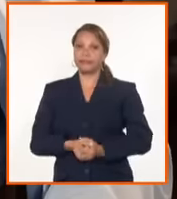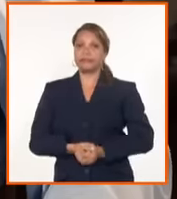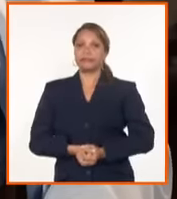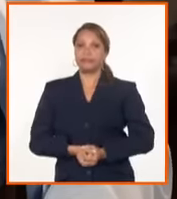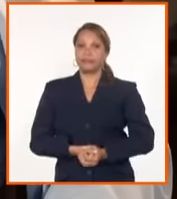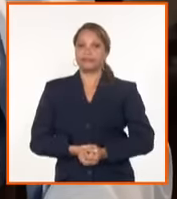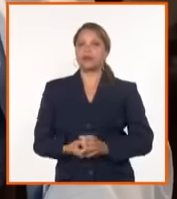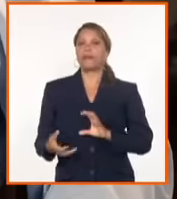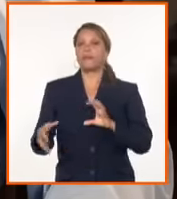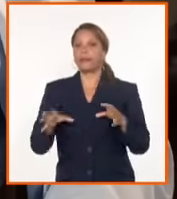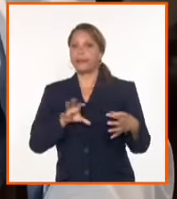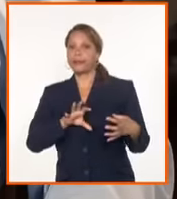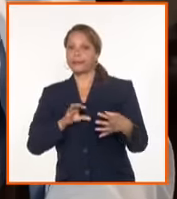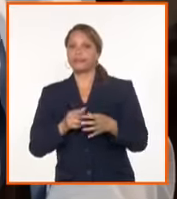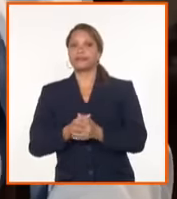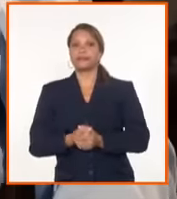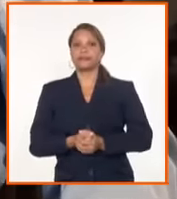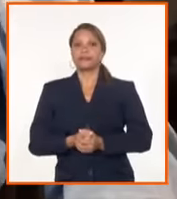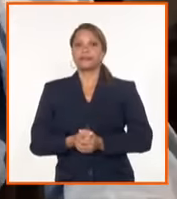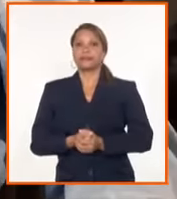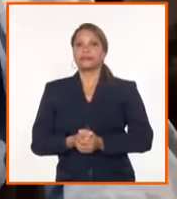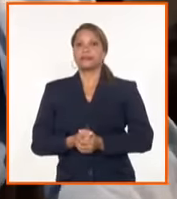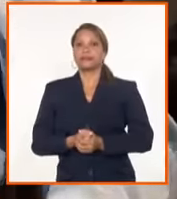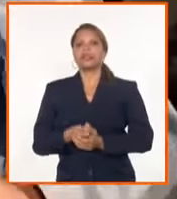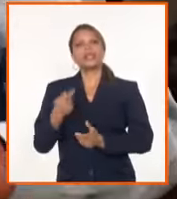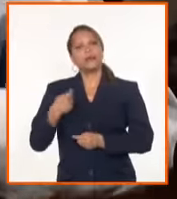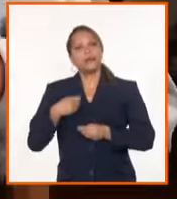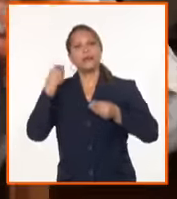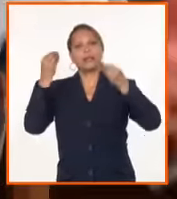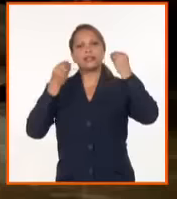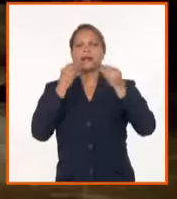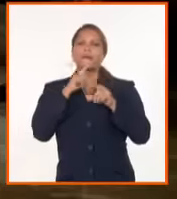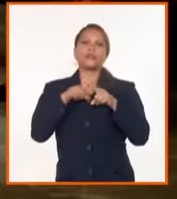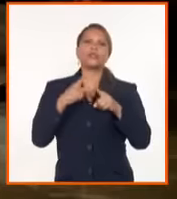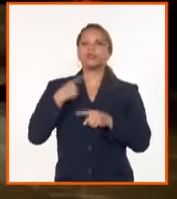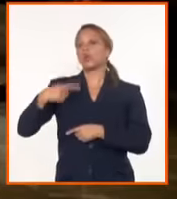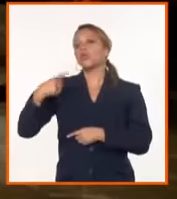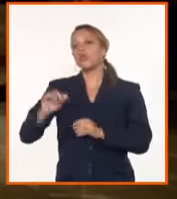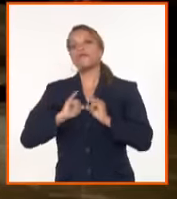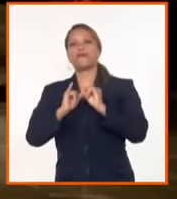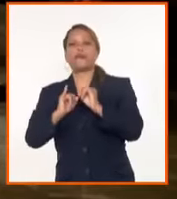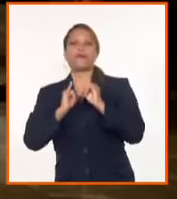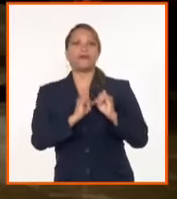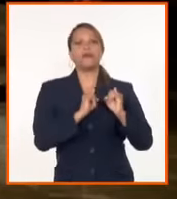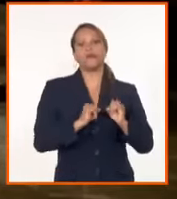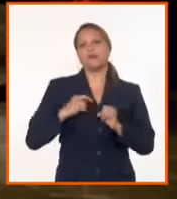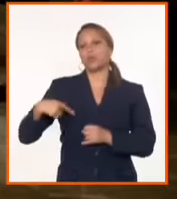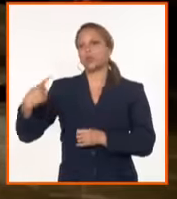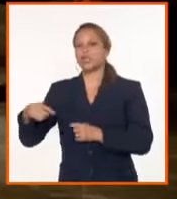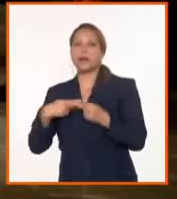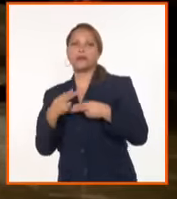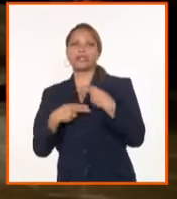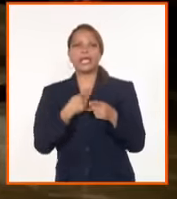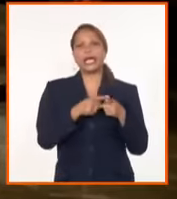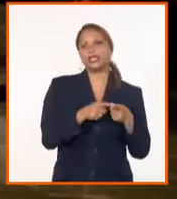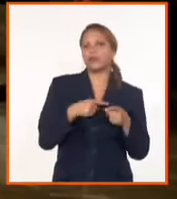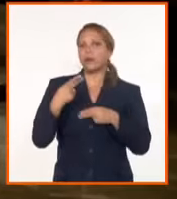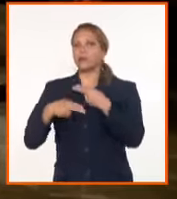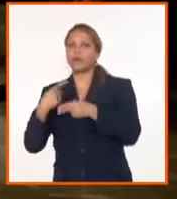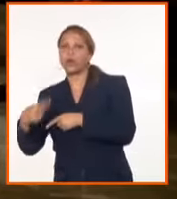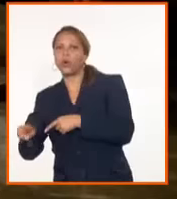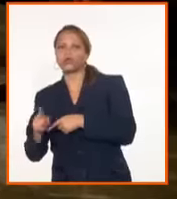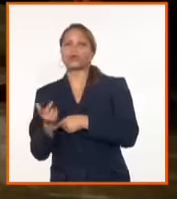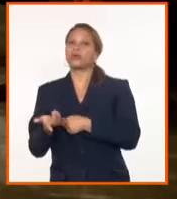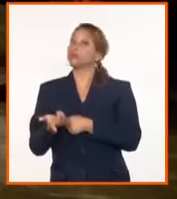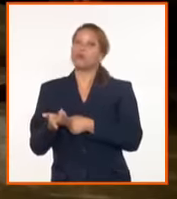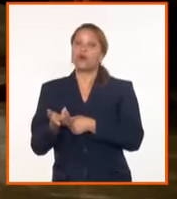muy complejos y que llevan mucho pensamiento. Por eso todos los días tú no puedes estar dando una noticia de que vamos a hacer esto, que vamos a hacer esto otro, porque todavía